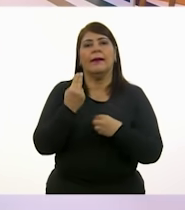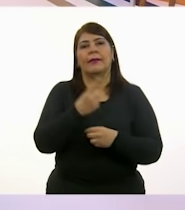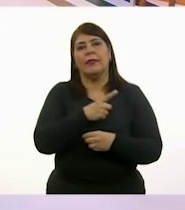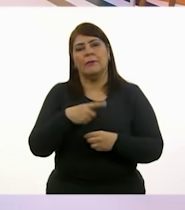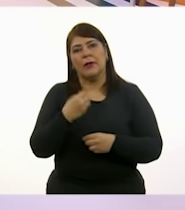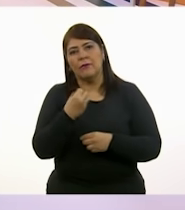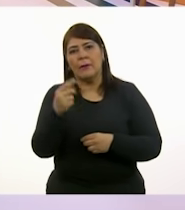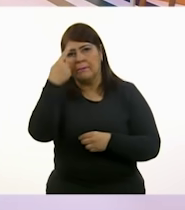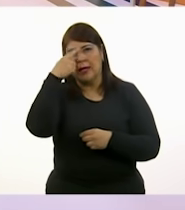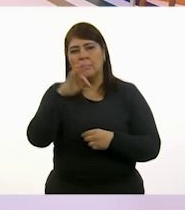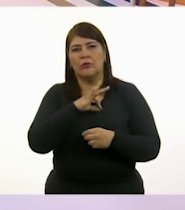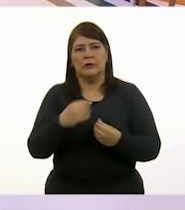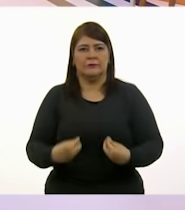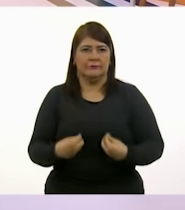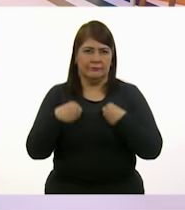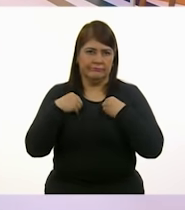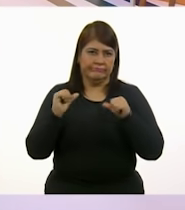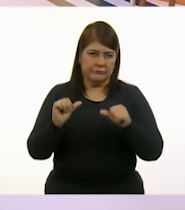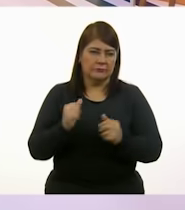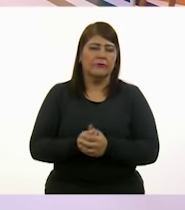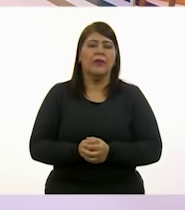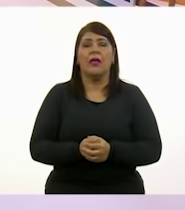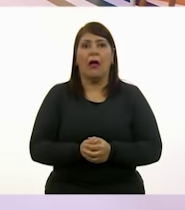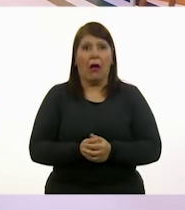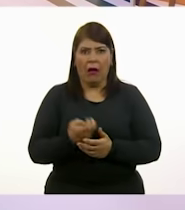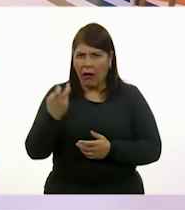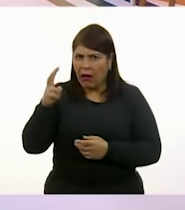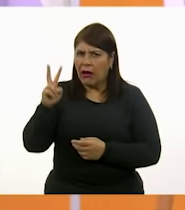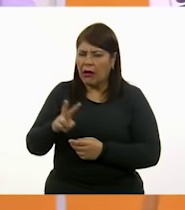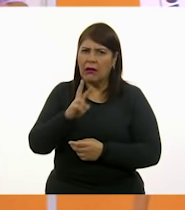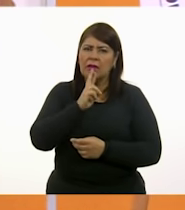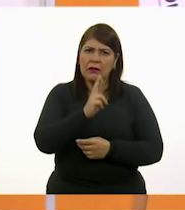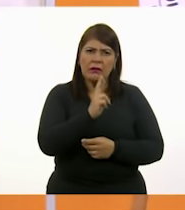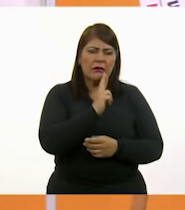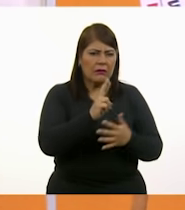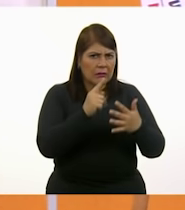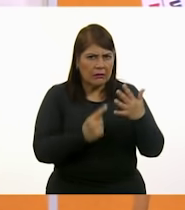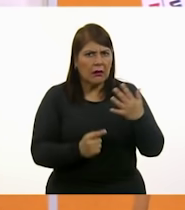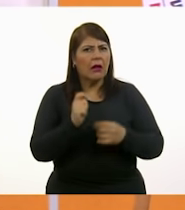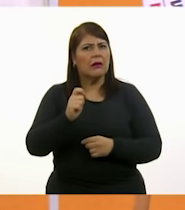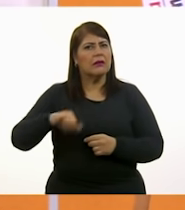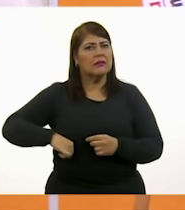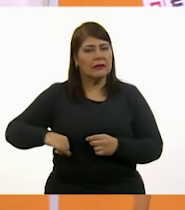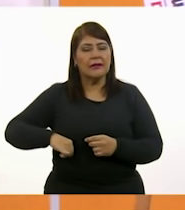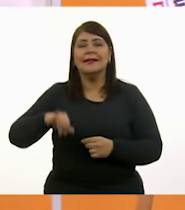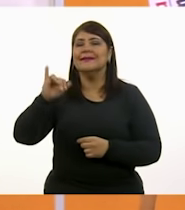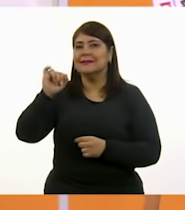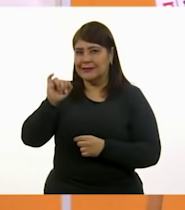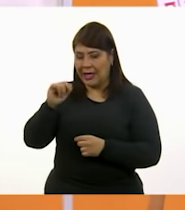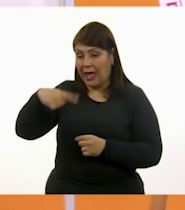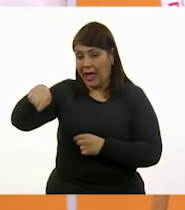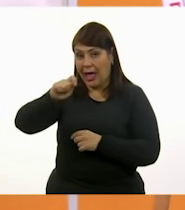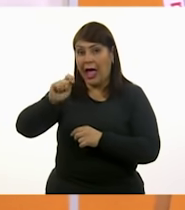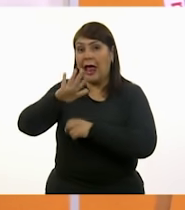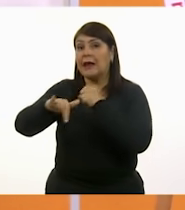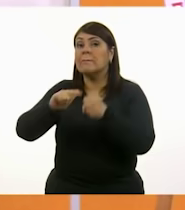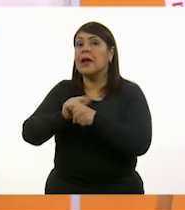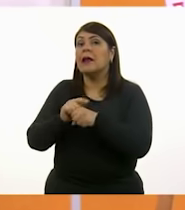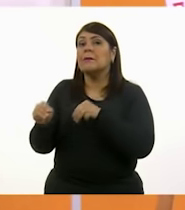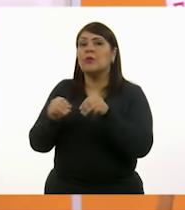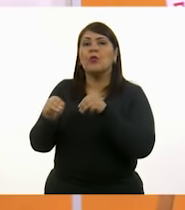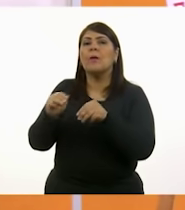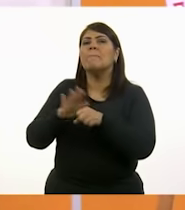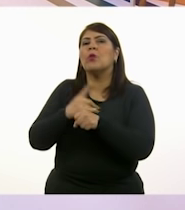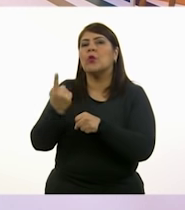¿Qué respuestas tan interesantes, profe Danis? Así es, muchos animales se mueven por diferentes